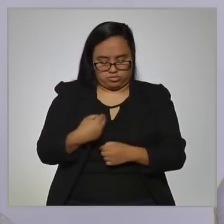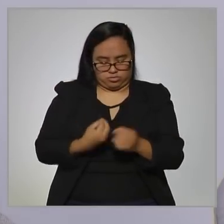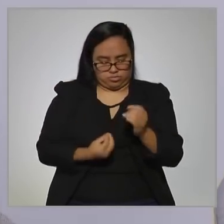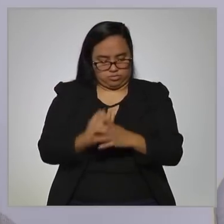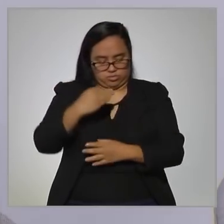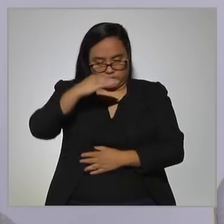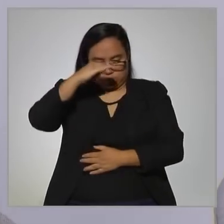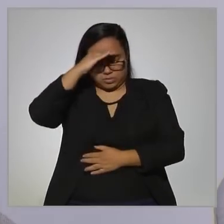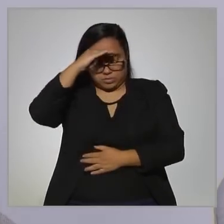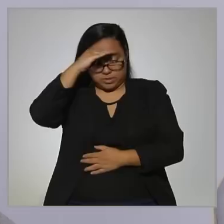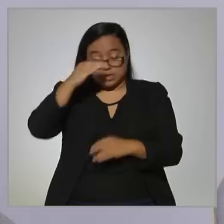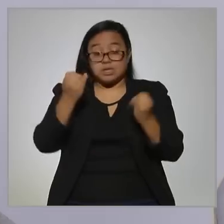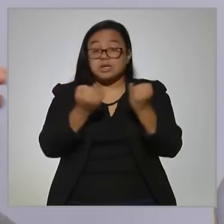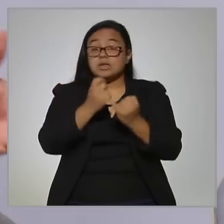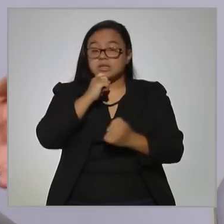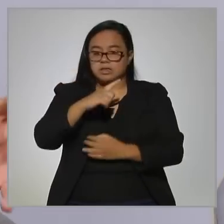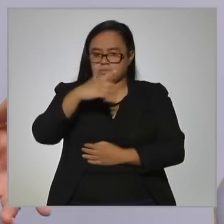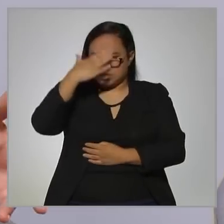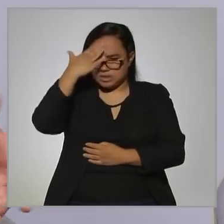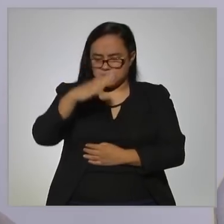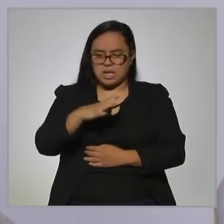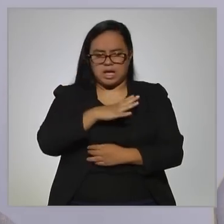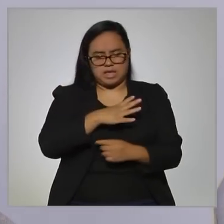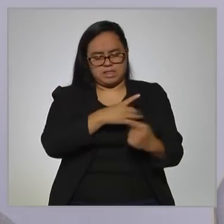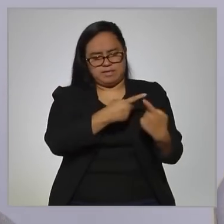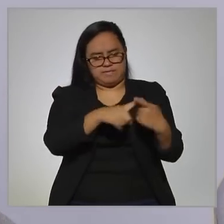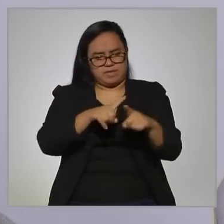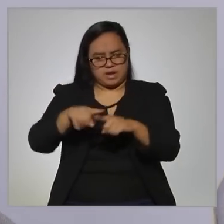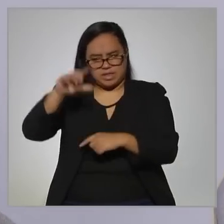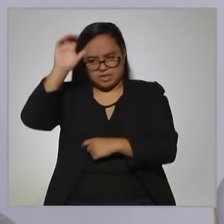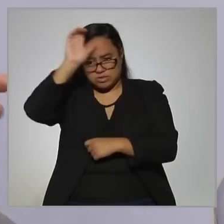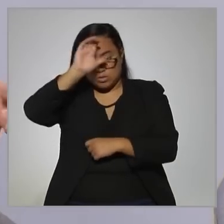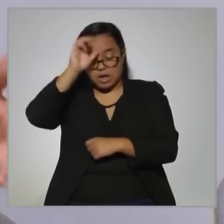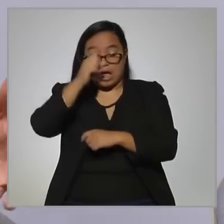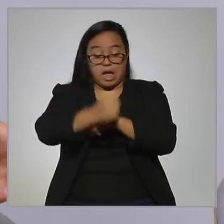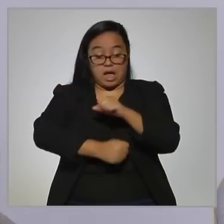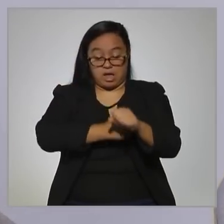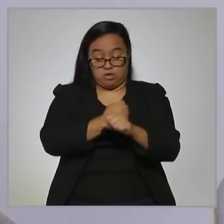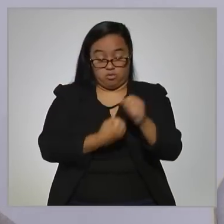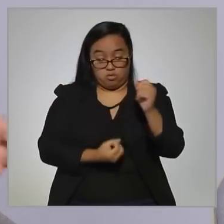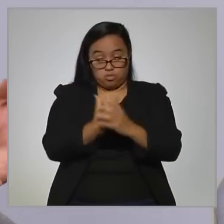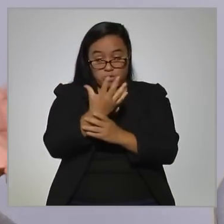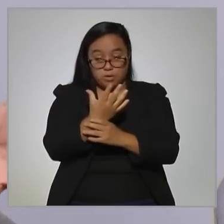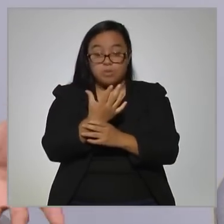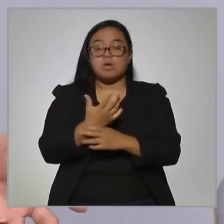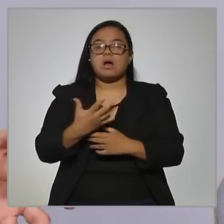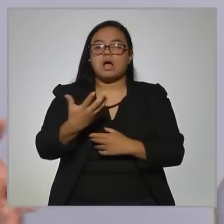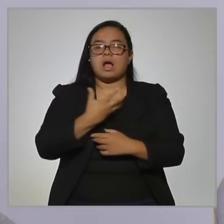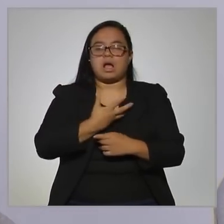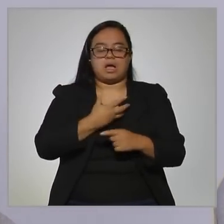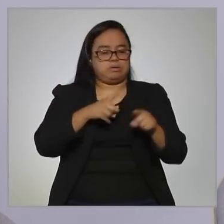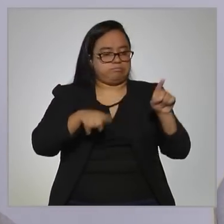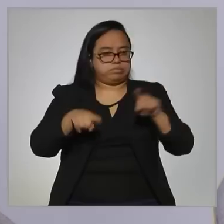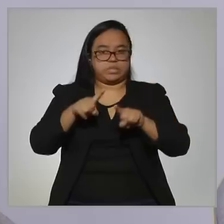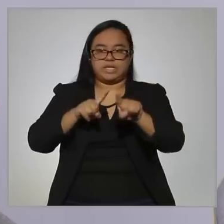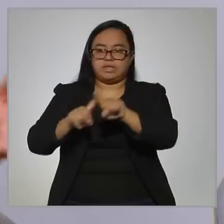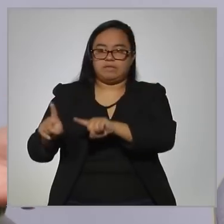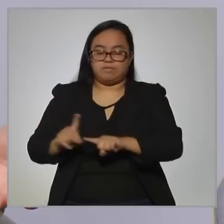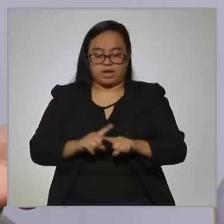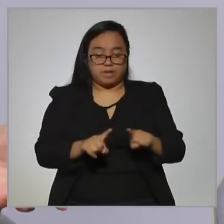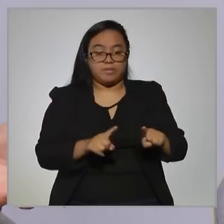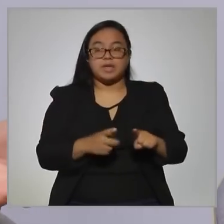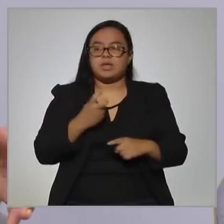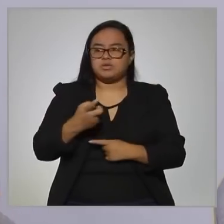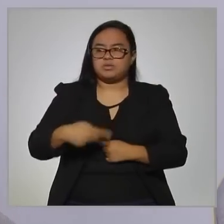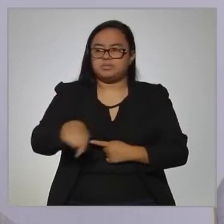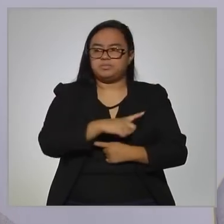y también sabemos que en distintas culturas el año nuevo o los años nuevos tienen algunas variaciones, y eso también hay que